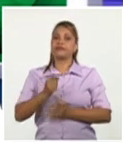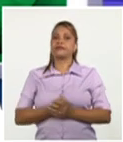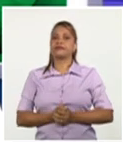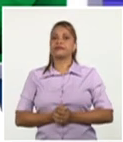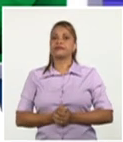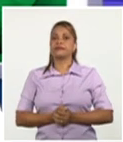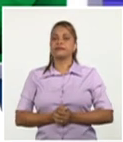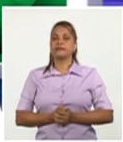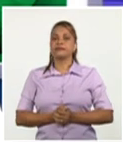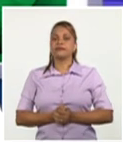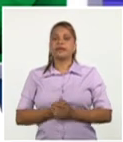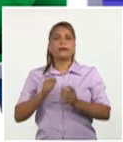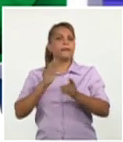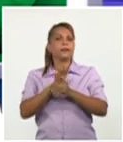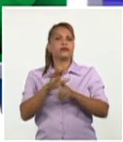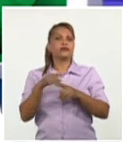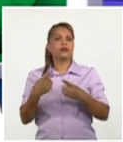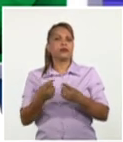con sintomatología